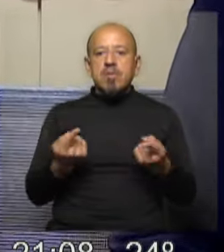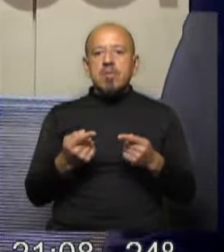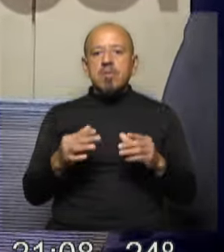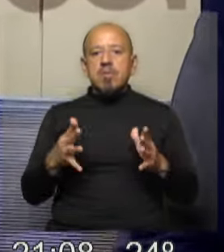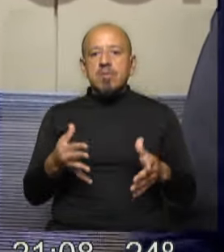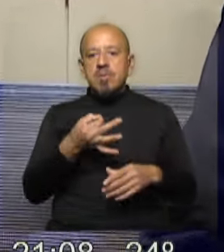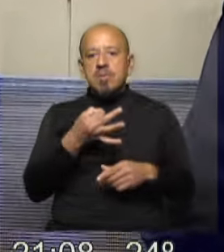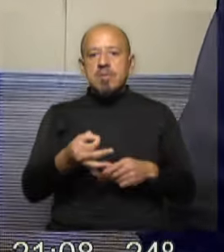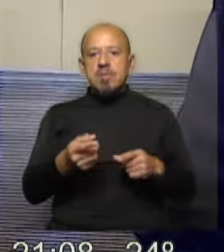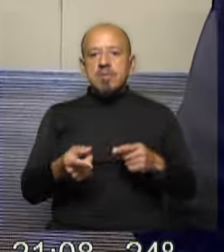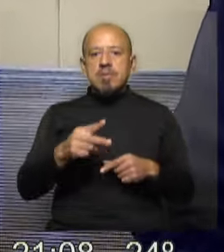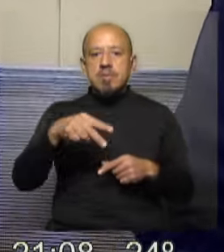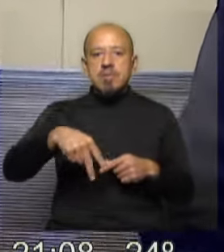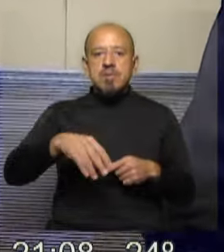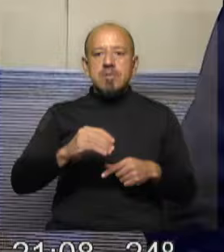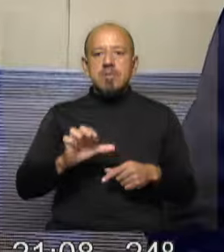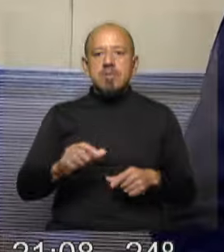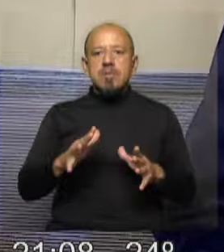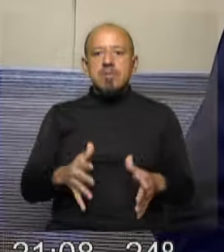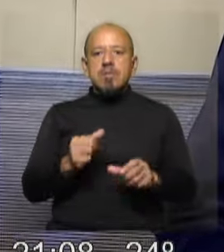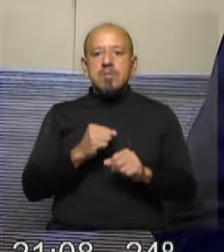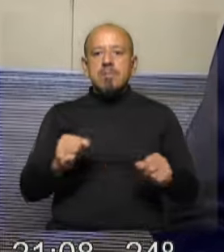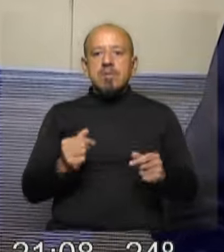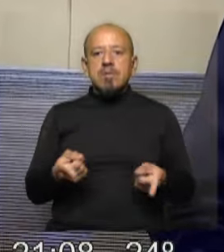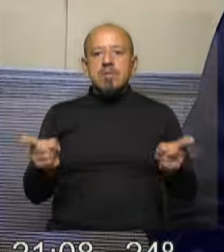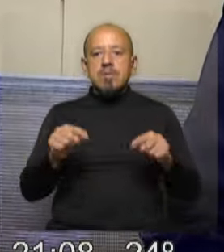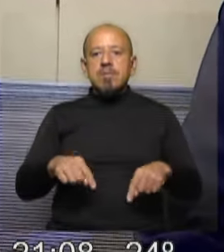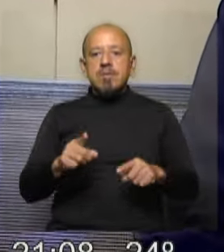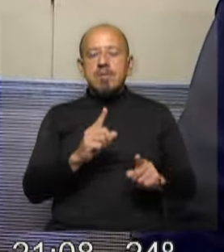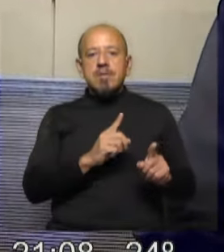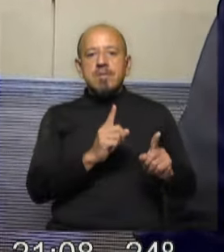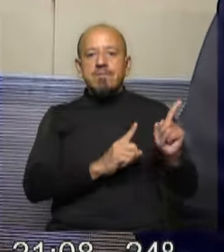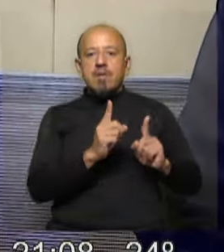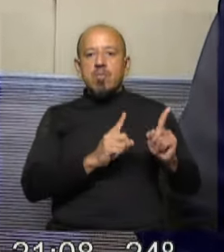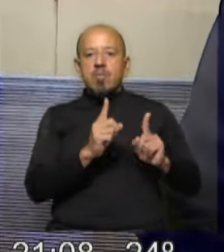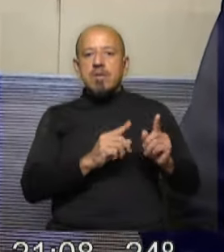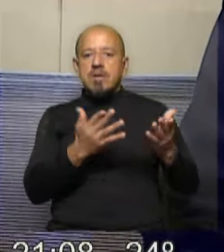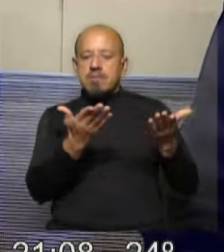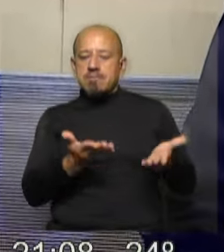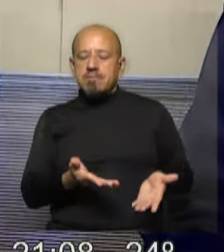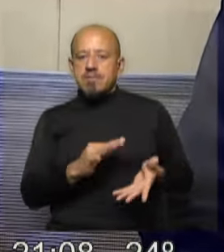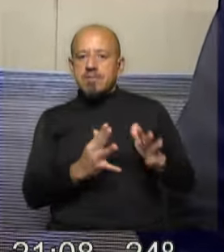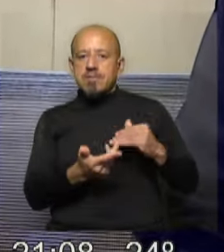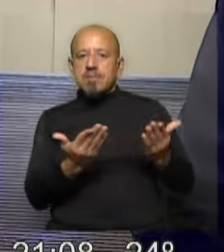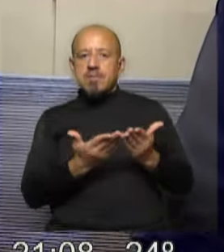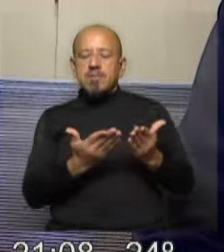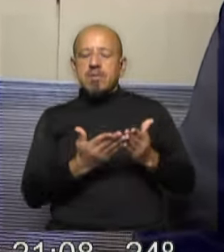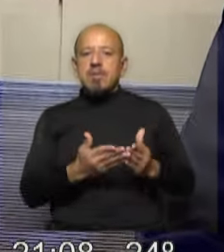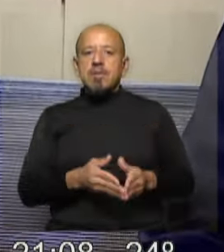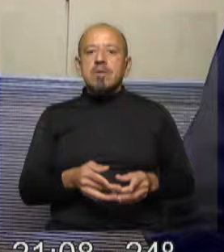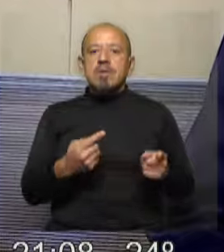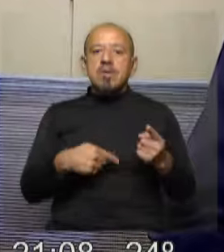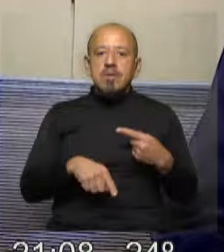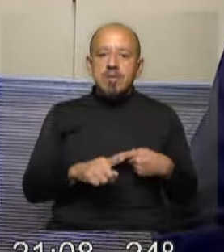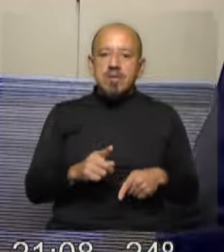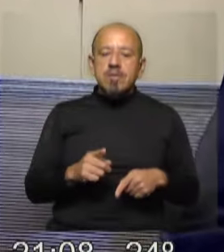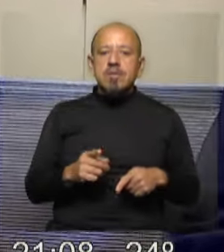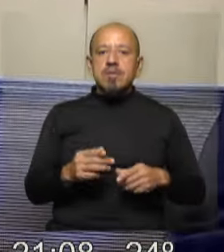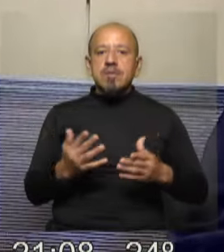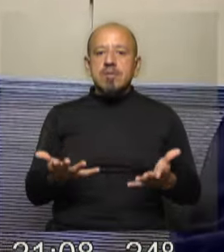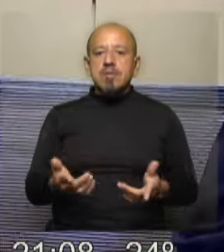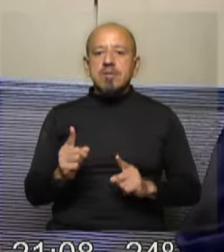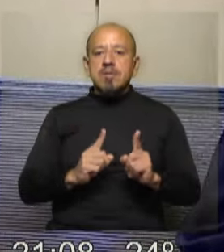voy a decir que Noé podría volver a ser una universitaria con ese corte de pelo tan juvenil que se hizo y que le queda precioso. Y hablando